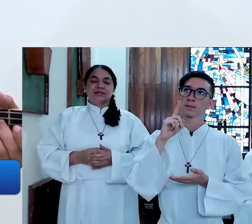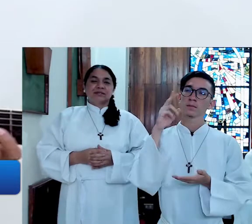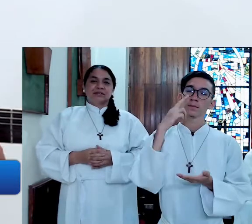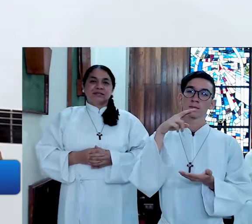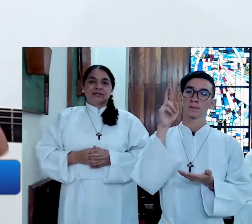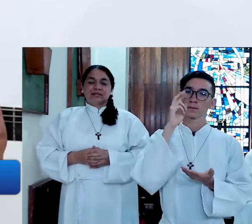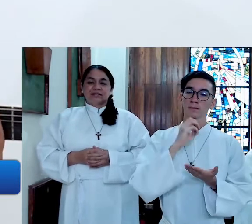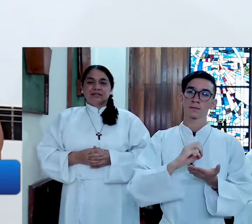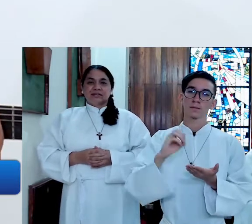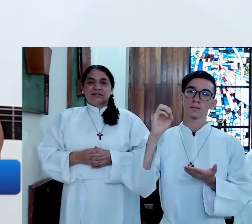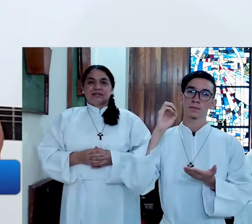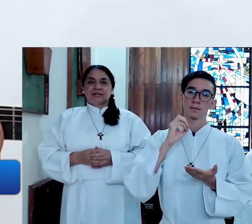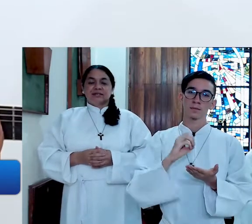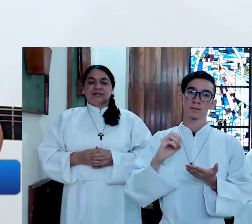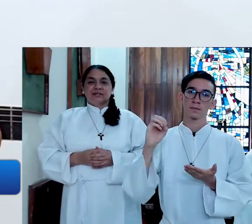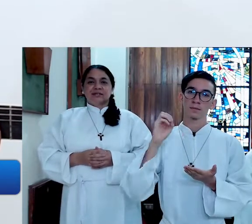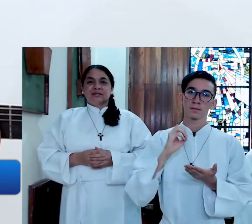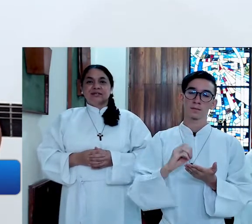misericordia del Señor